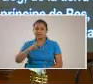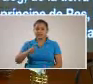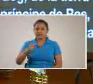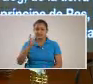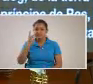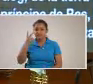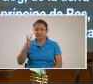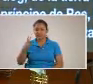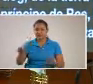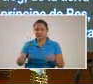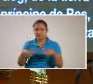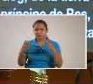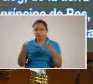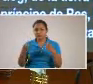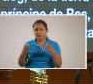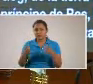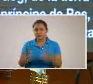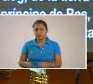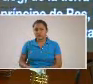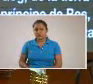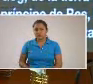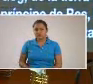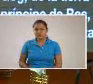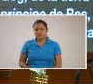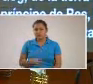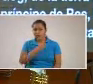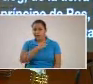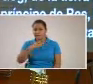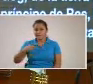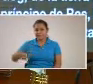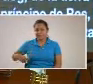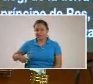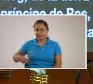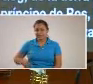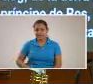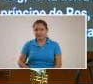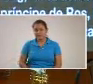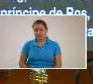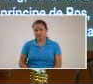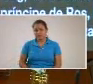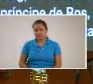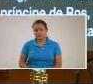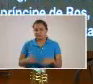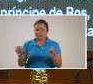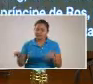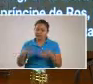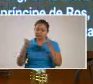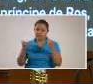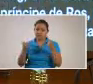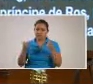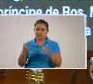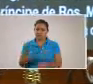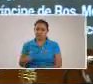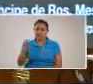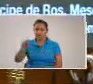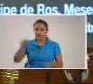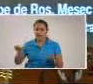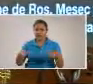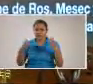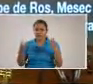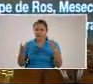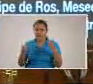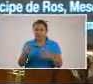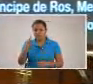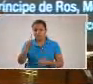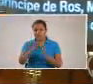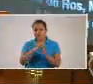otra interpretación como el príncipe de Ros, Mesec y Tubal. Ok, entonces, así como la King James lo